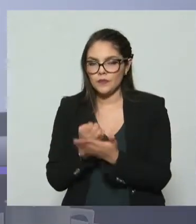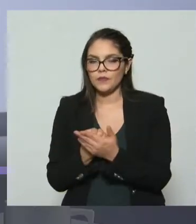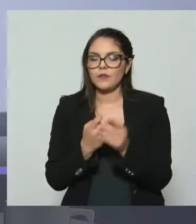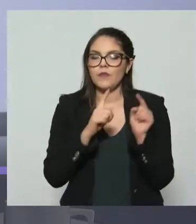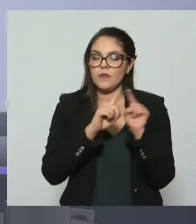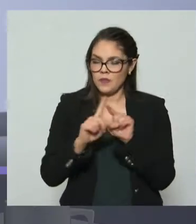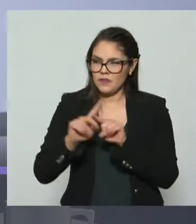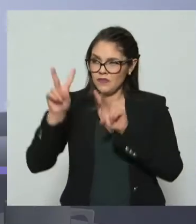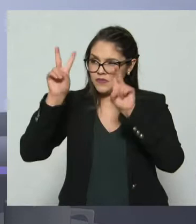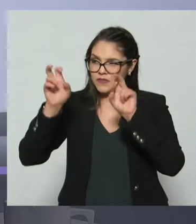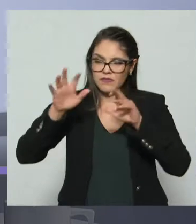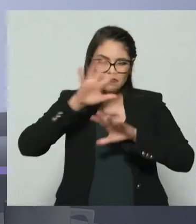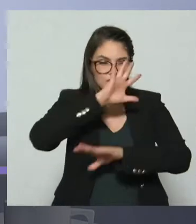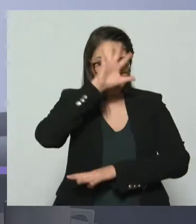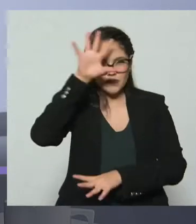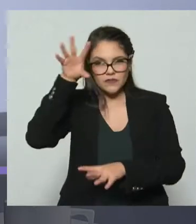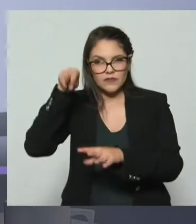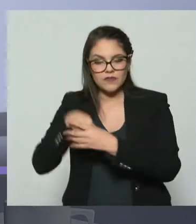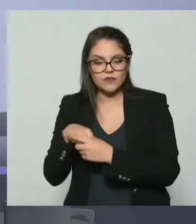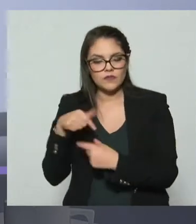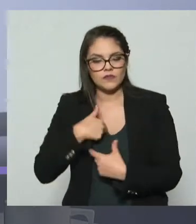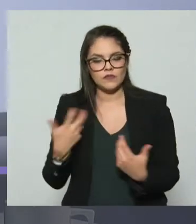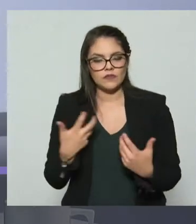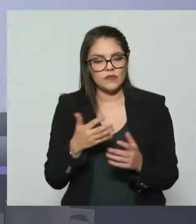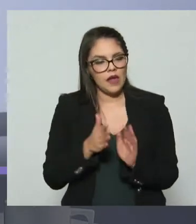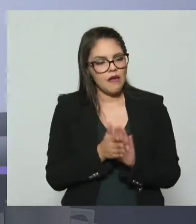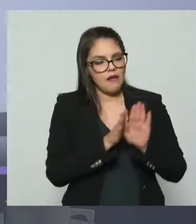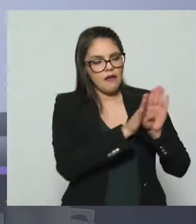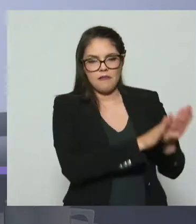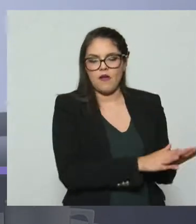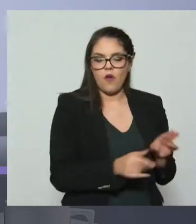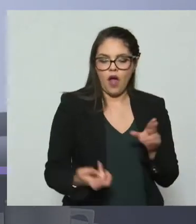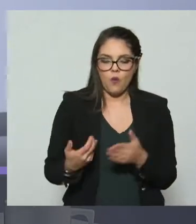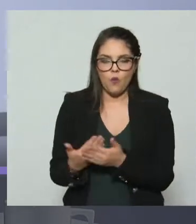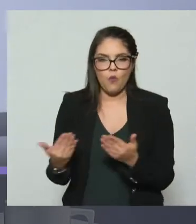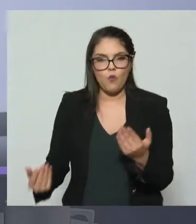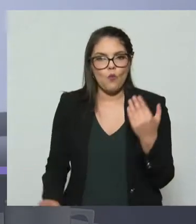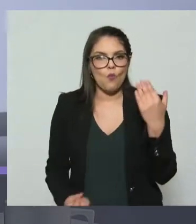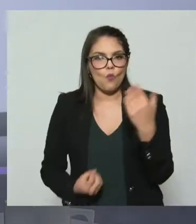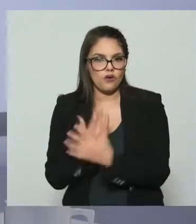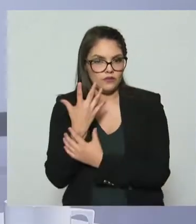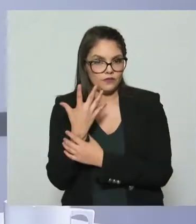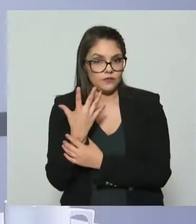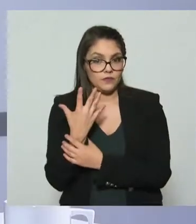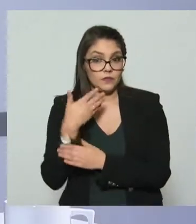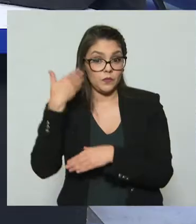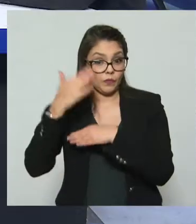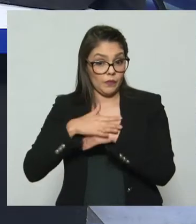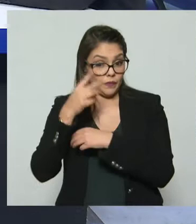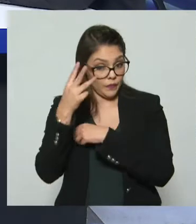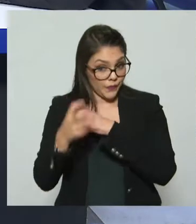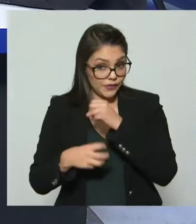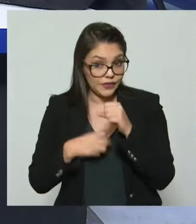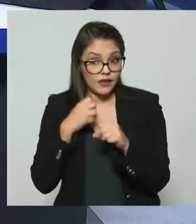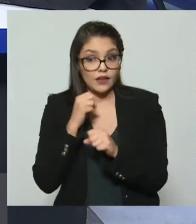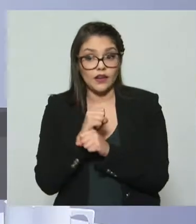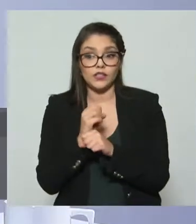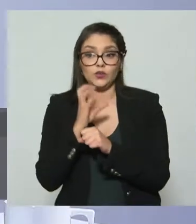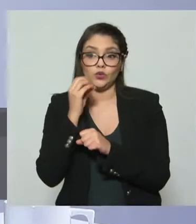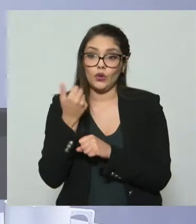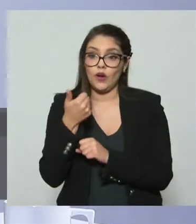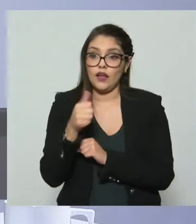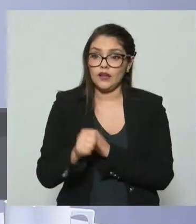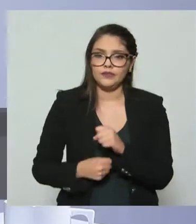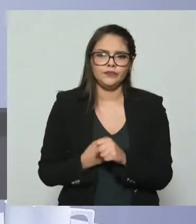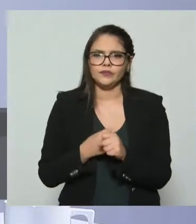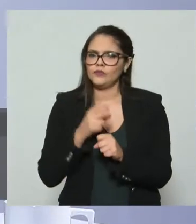ciudad. Estamos generando un nuevo proyecto, no es a los próximos 3 años o a un sexenio, sino